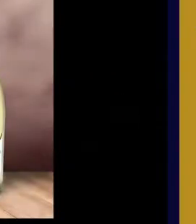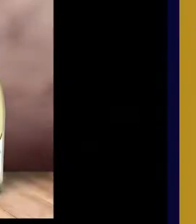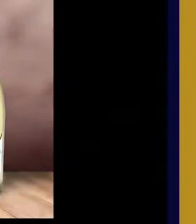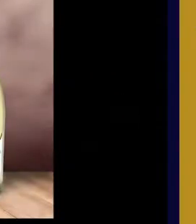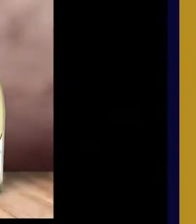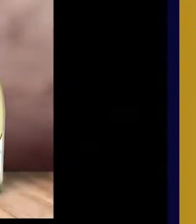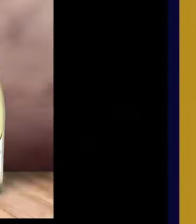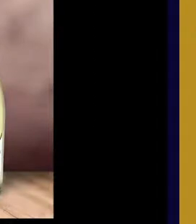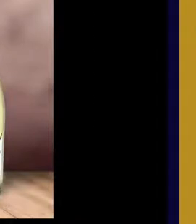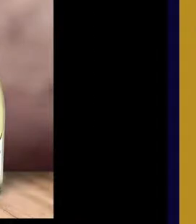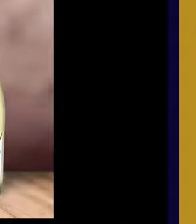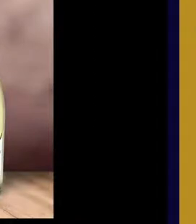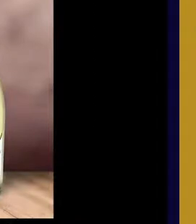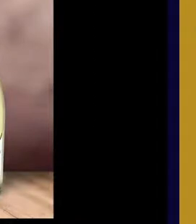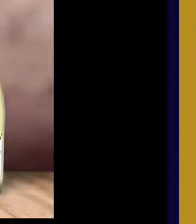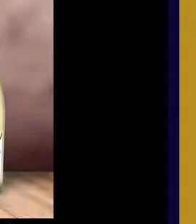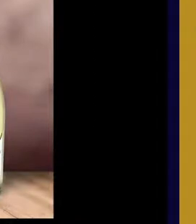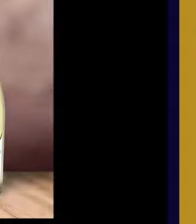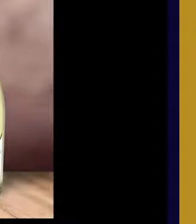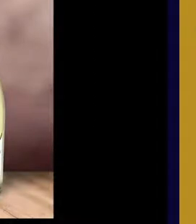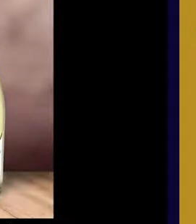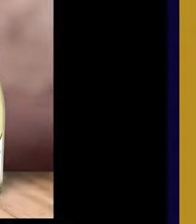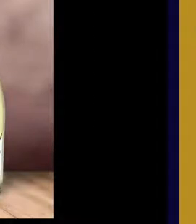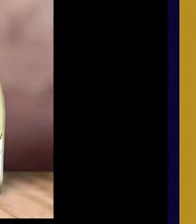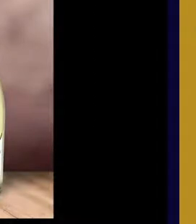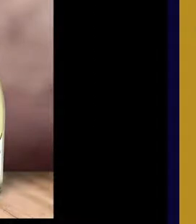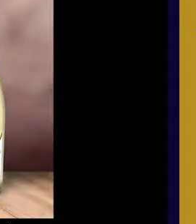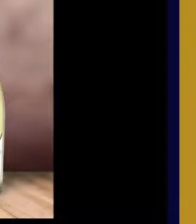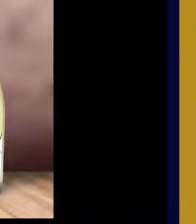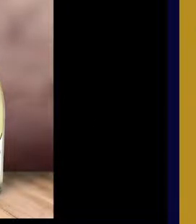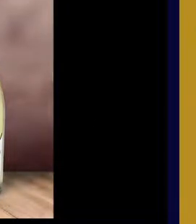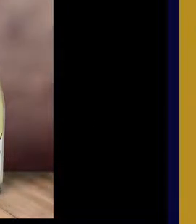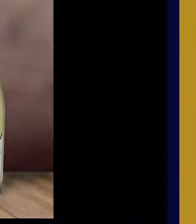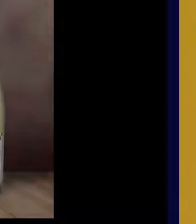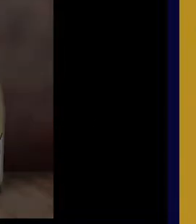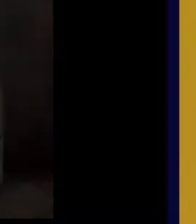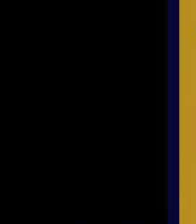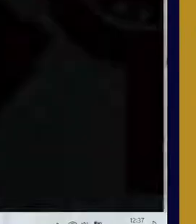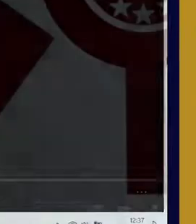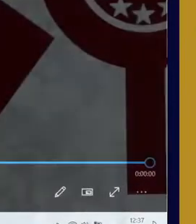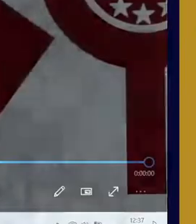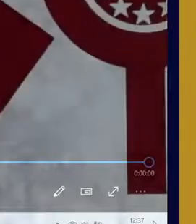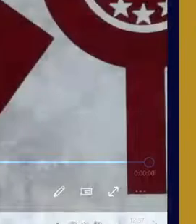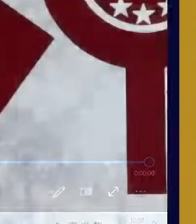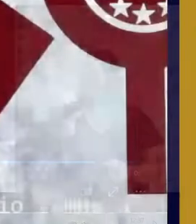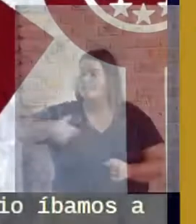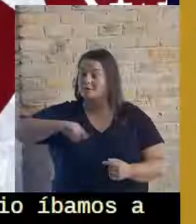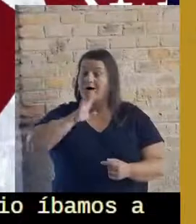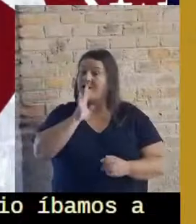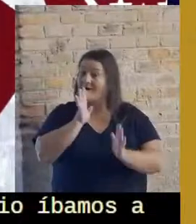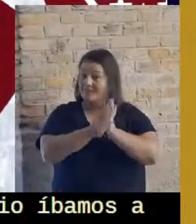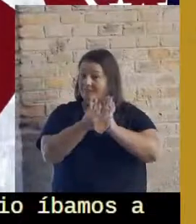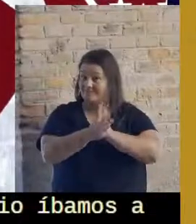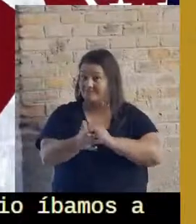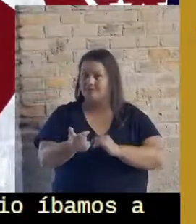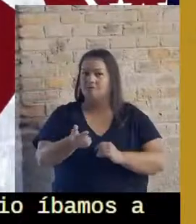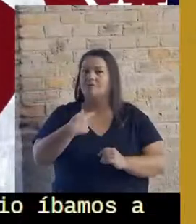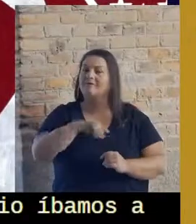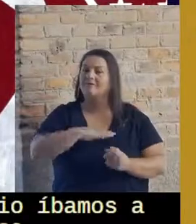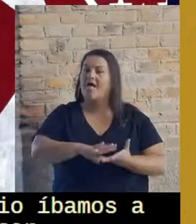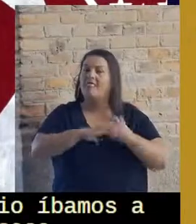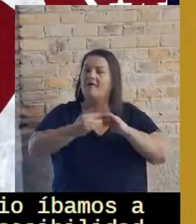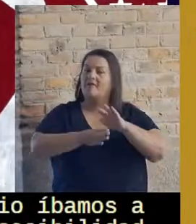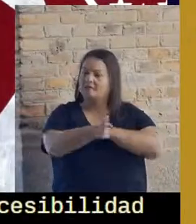garantía botellas de distintos tipos en principio íbamos a hacer lo que os contaba antes que queremos dar